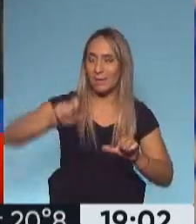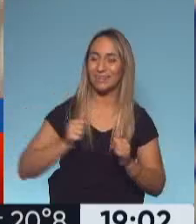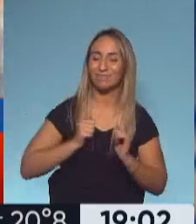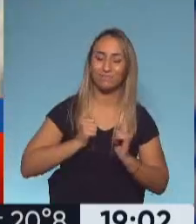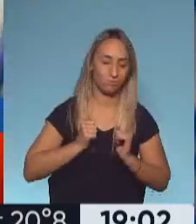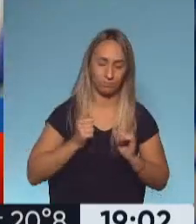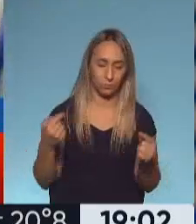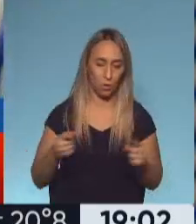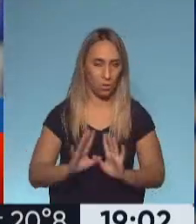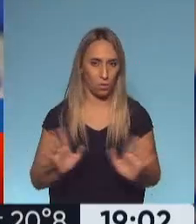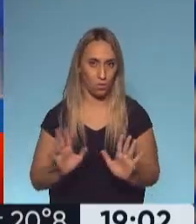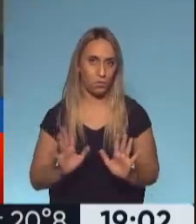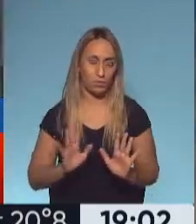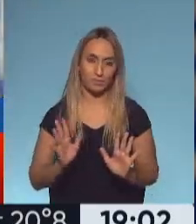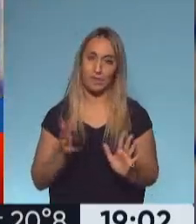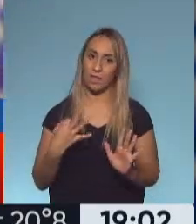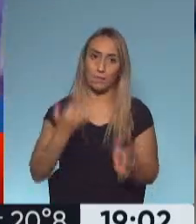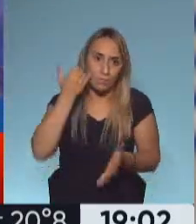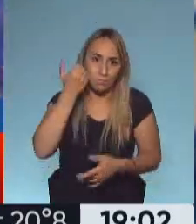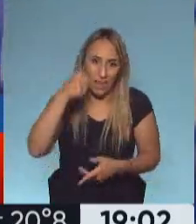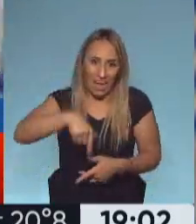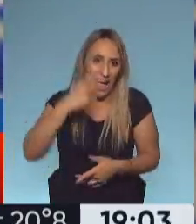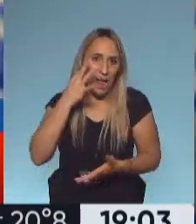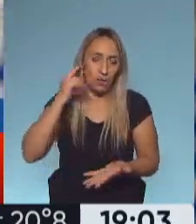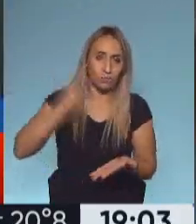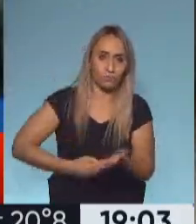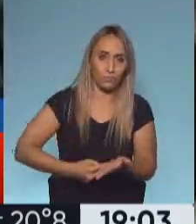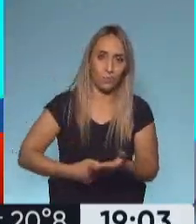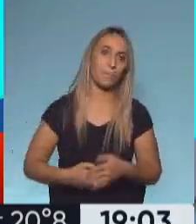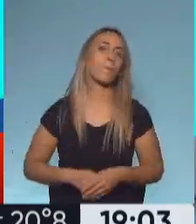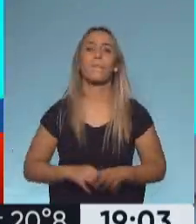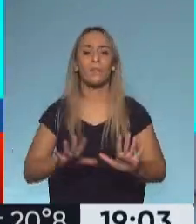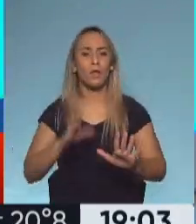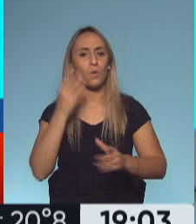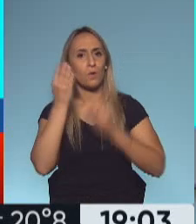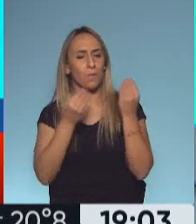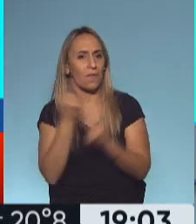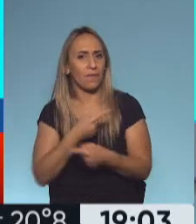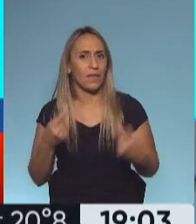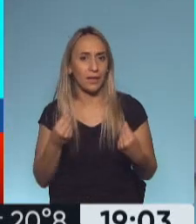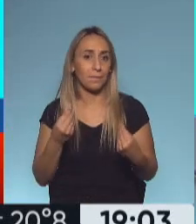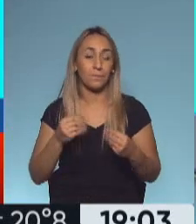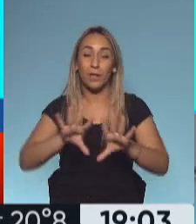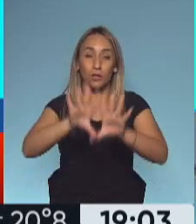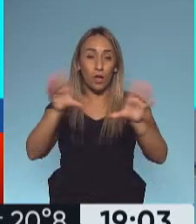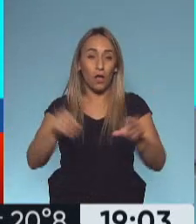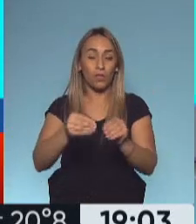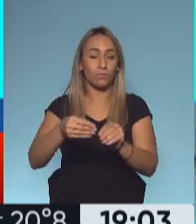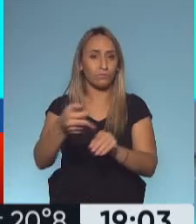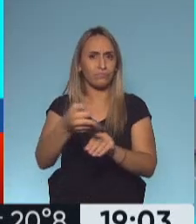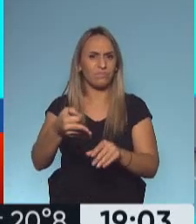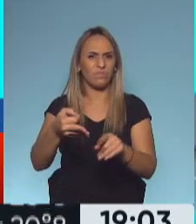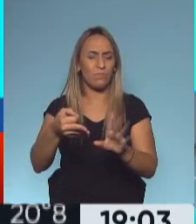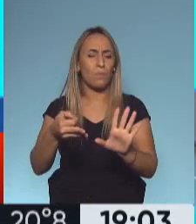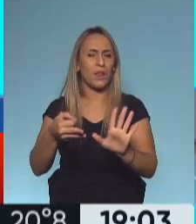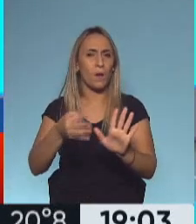tomar, o hay que tomar alguna definición. ¿Qué preocupa? Que todos coinciden en el diagnóstico, pero no todos en las